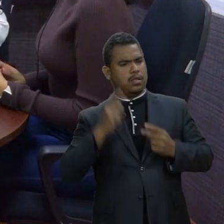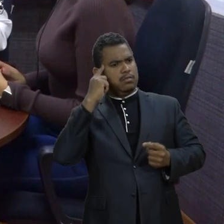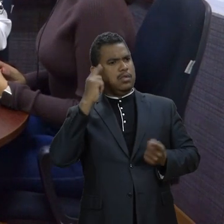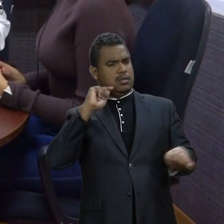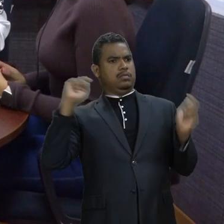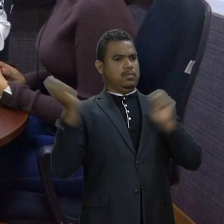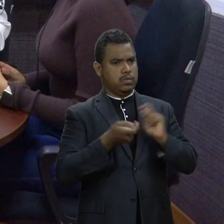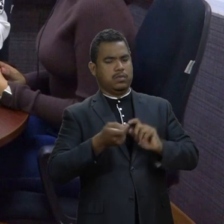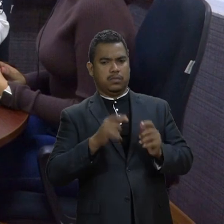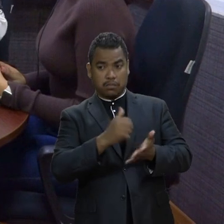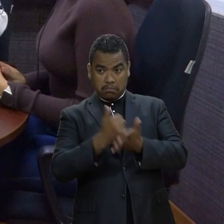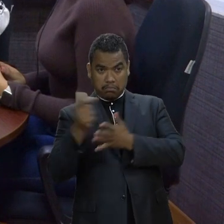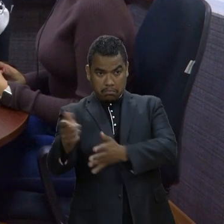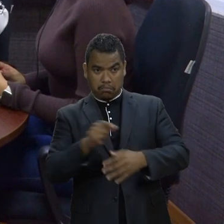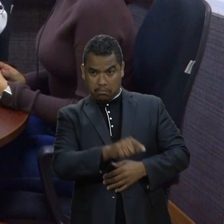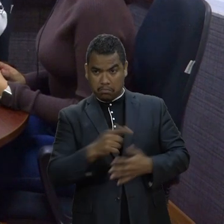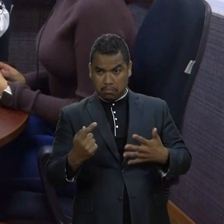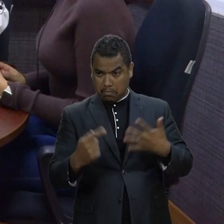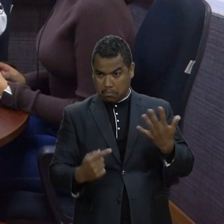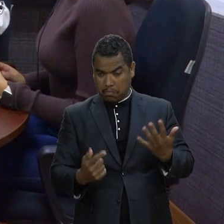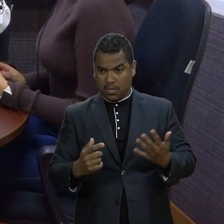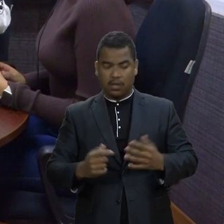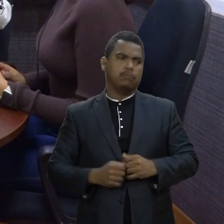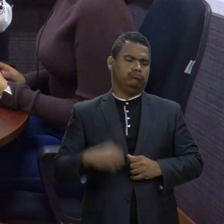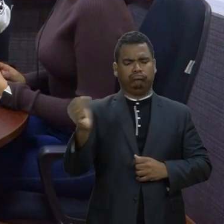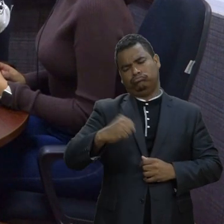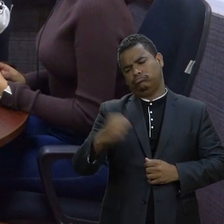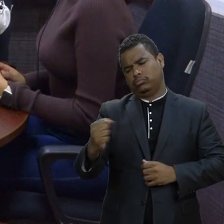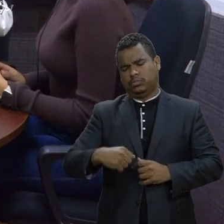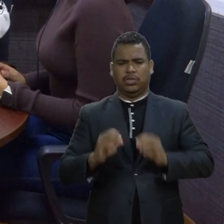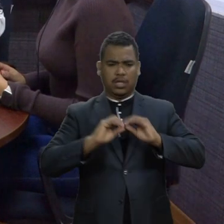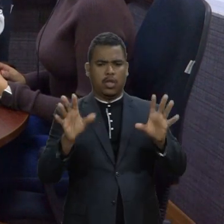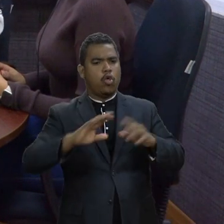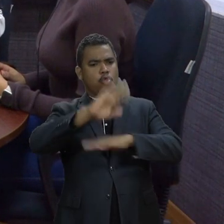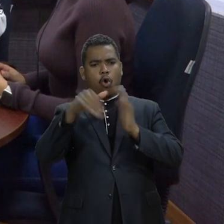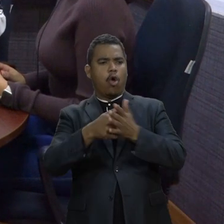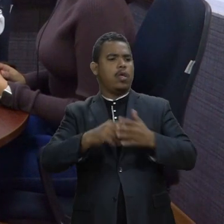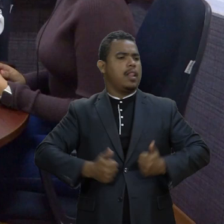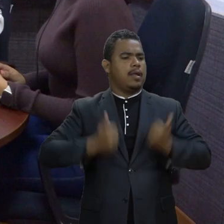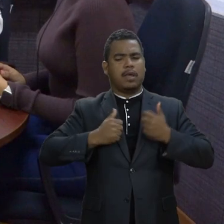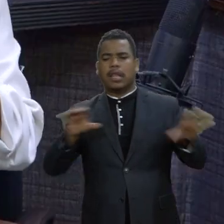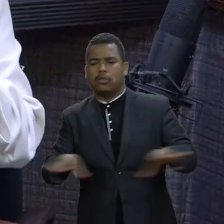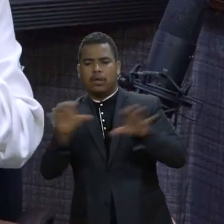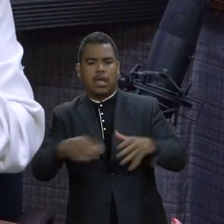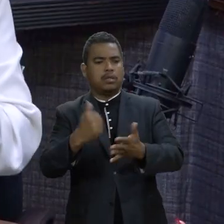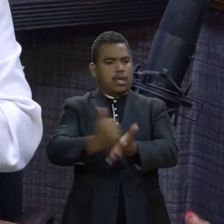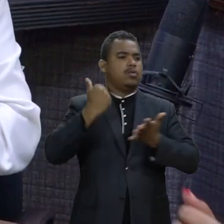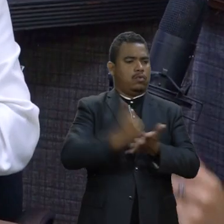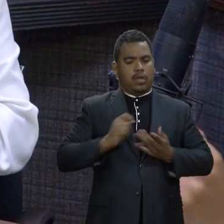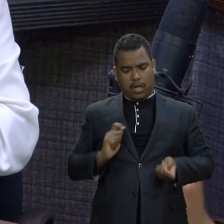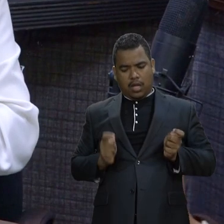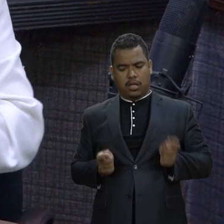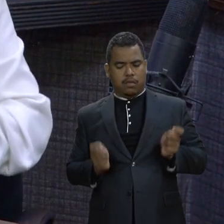se anestesia, para evitar que, porque si no, fíjate tú, sería un mar de lágrimas todo el tiempo. Se endurece un poco, pero la